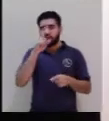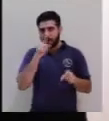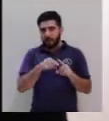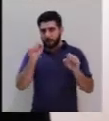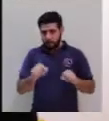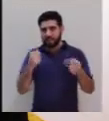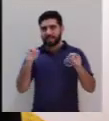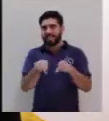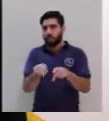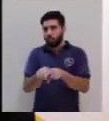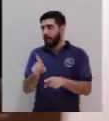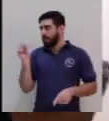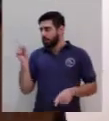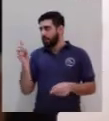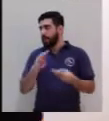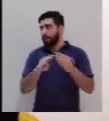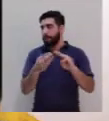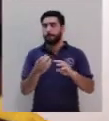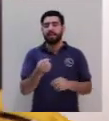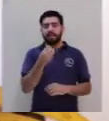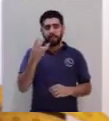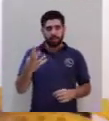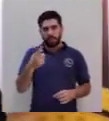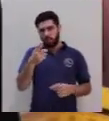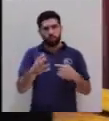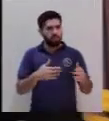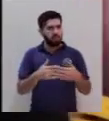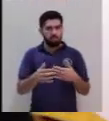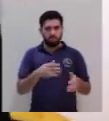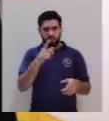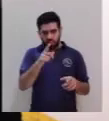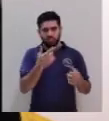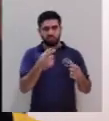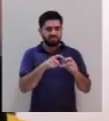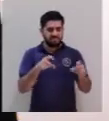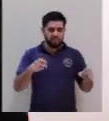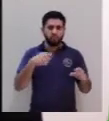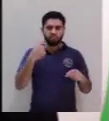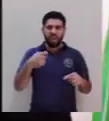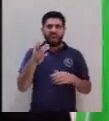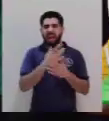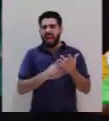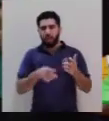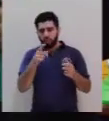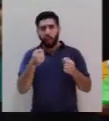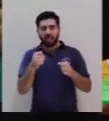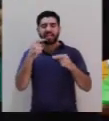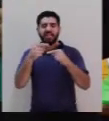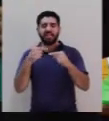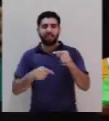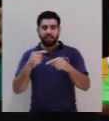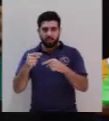estos pasos en tu casa, ¿sí? Que lo puedas hacer también con una barra, dividiéndola y haciéndolo de manera